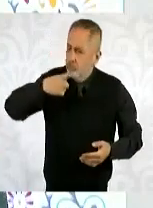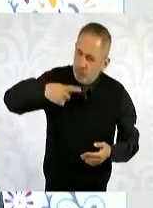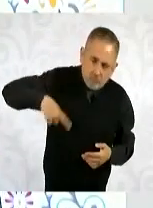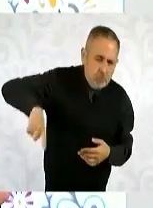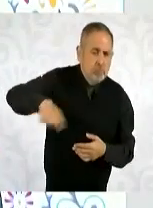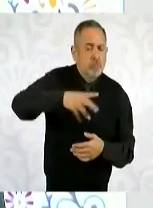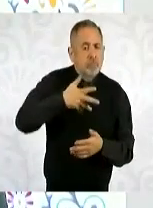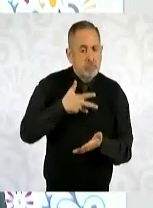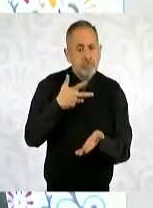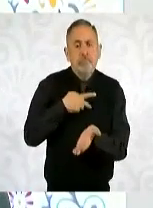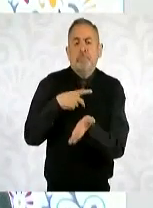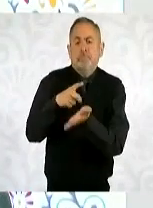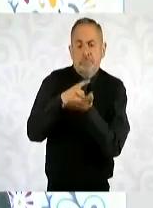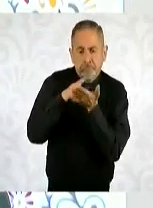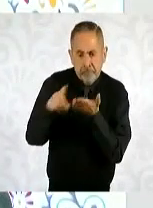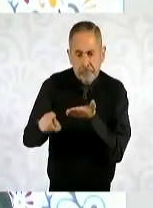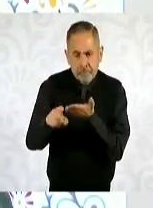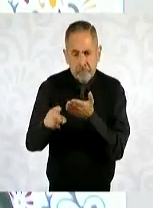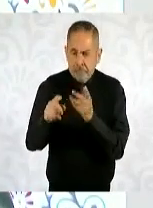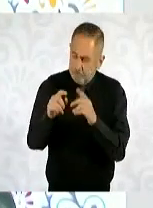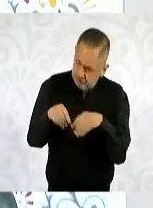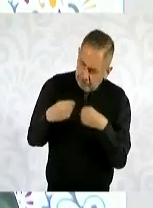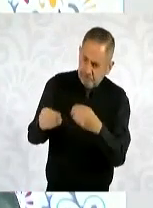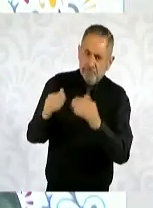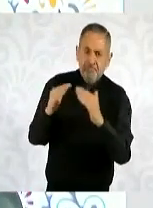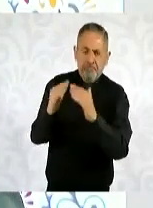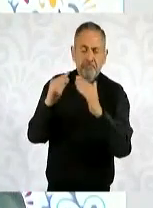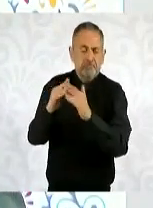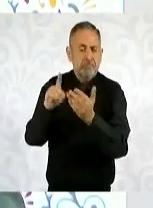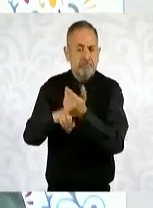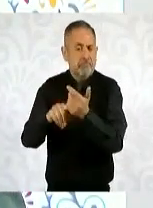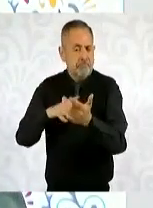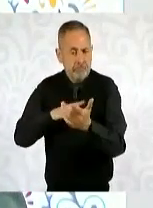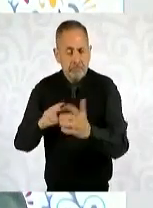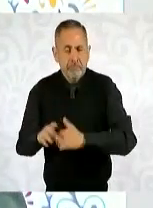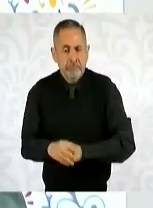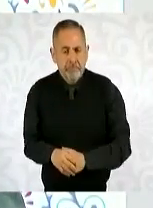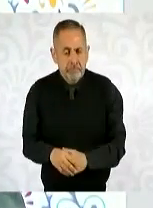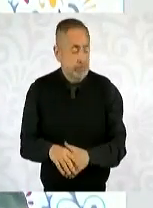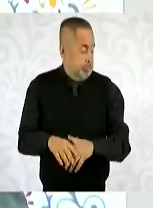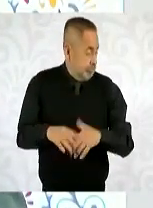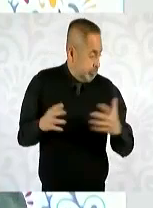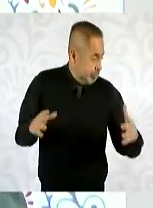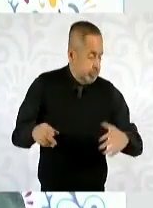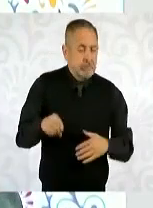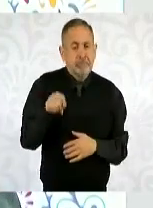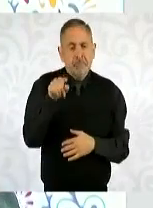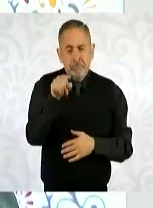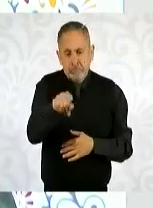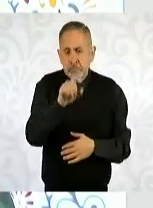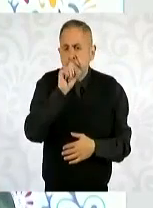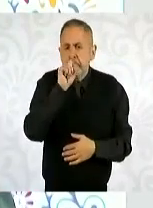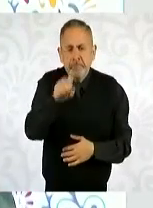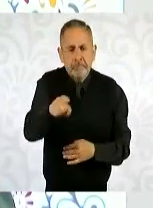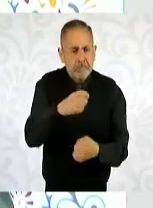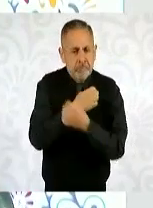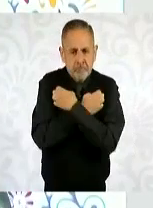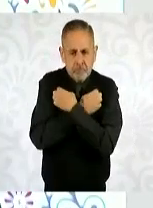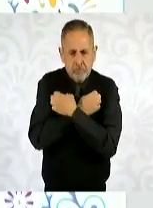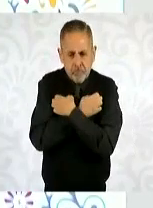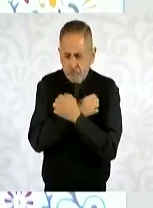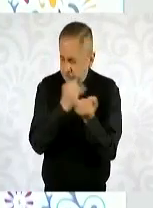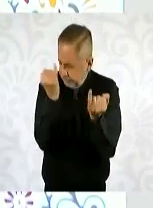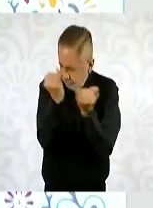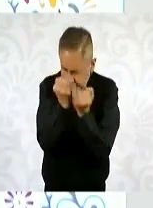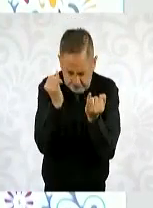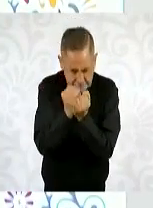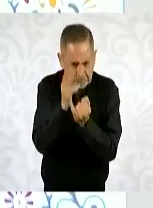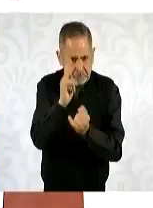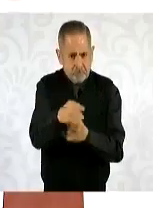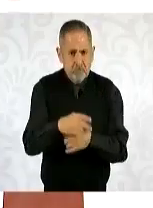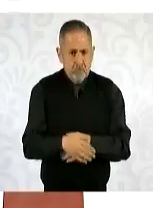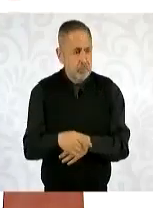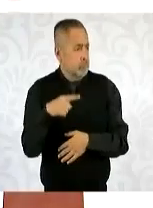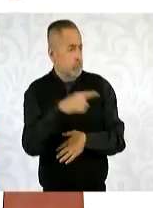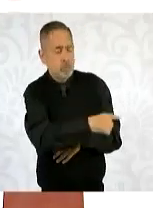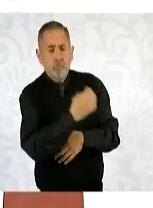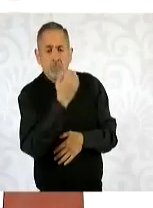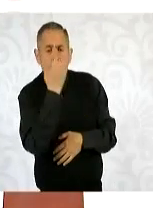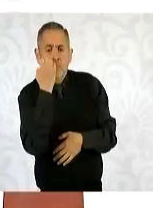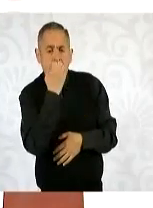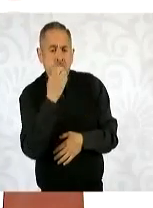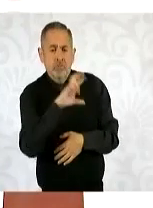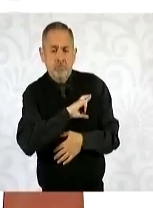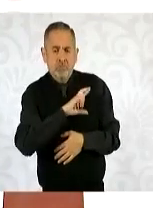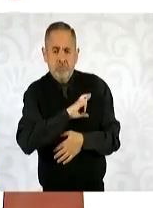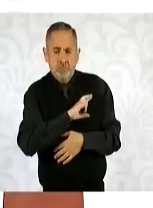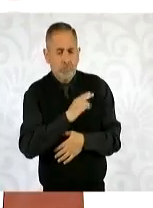México y que debe seguir existiendo. En el caso de la educación es lo mismo. La educación particular,